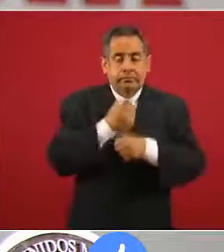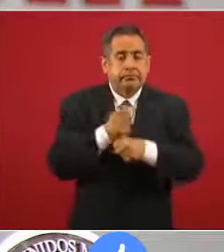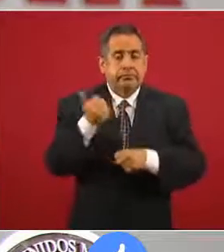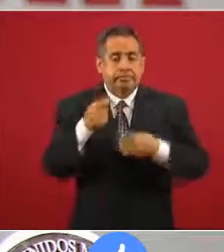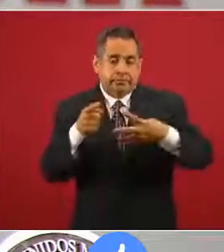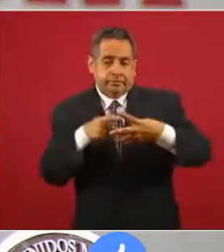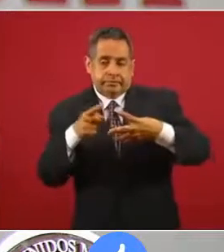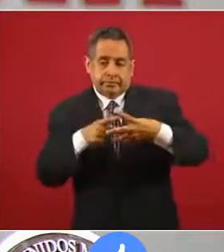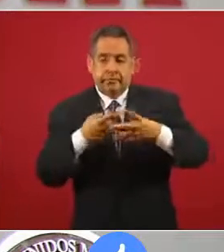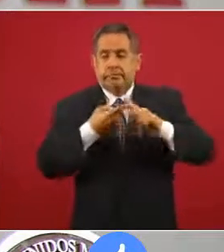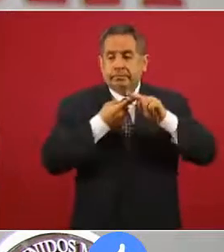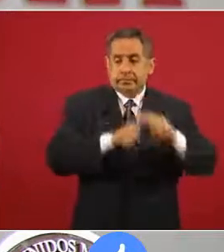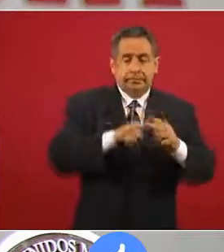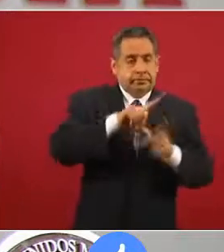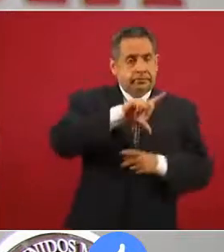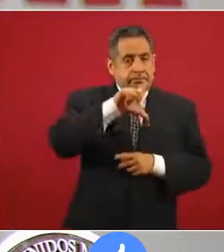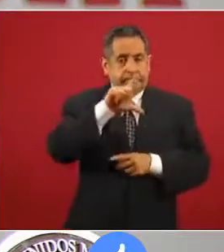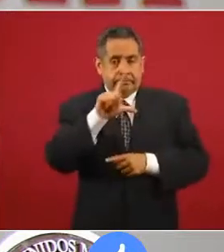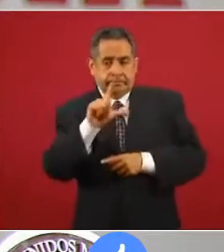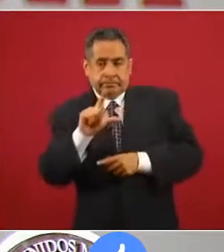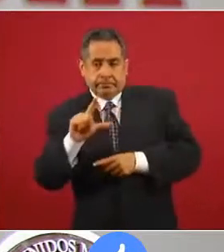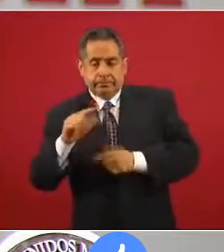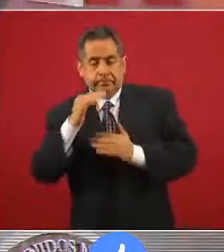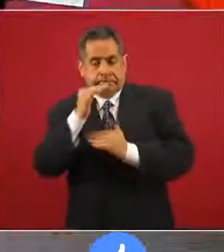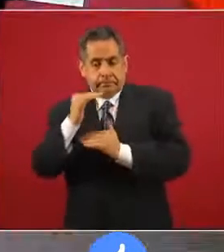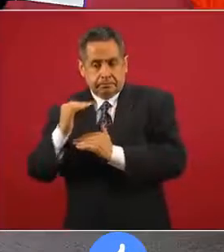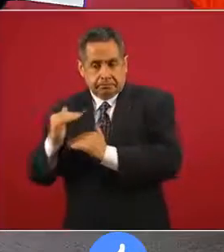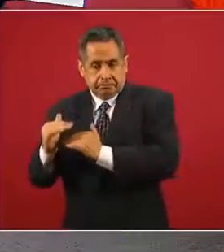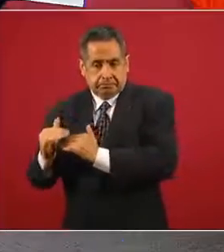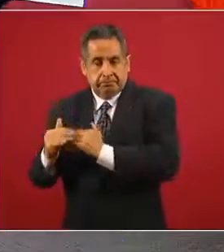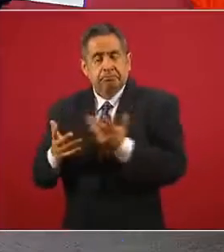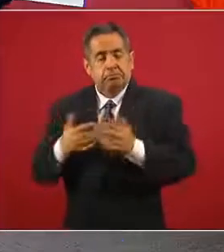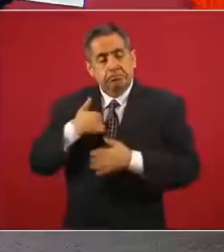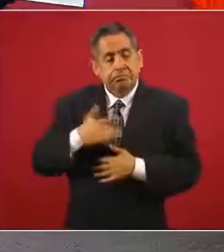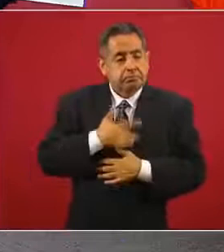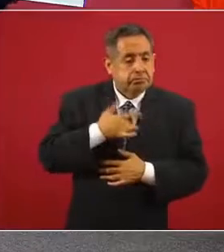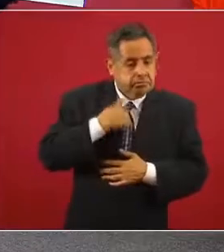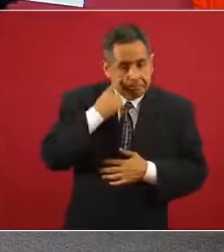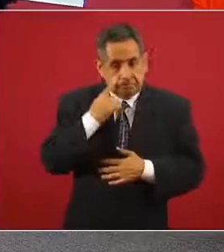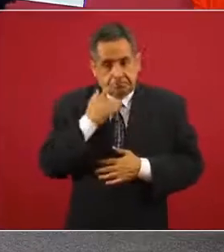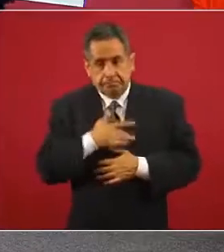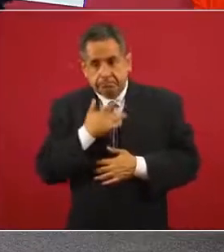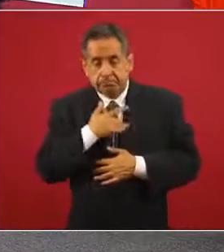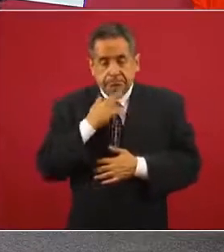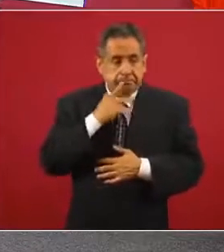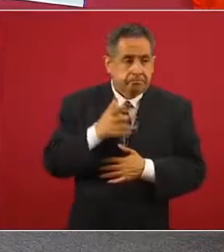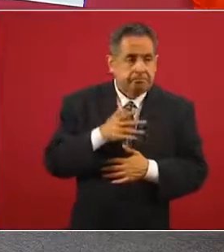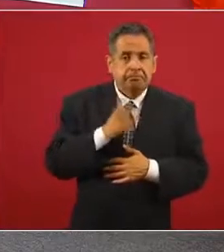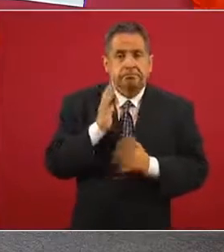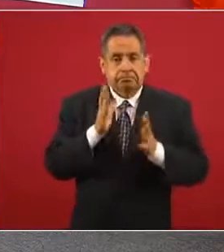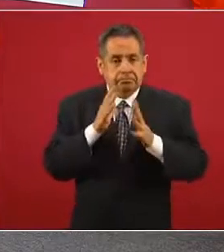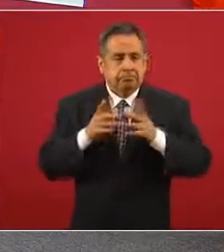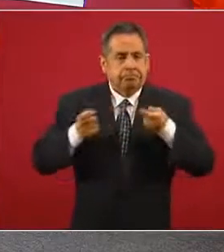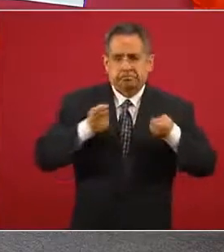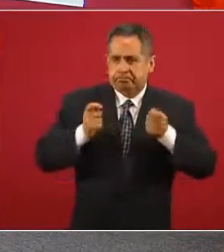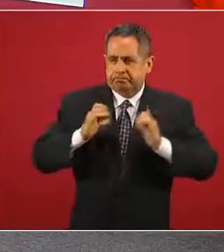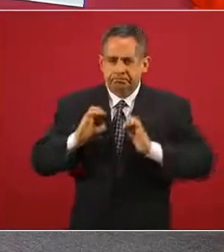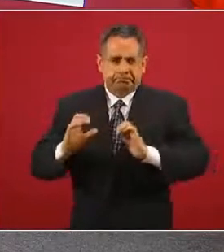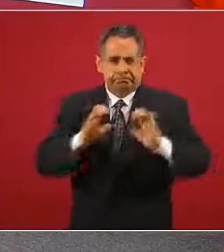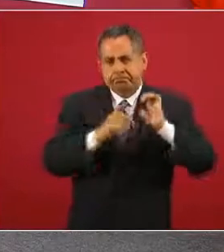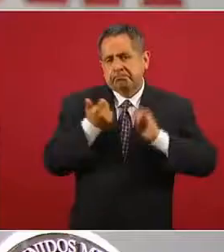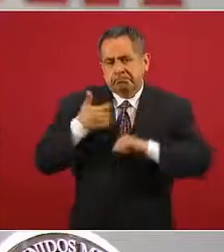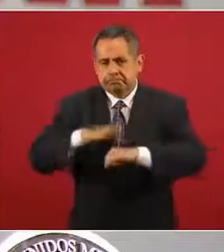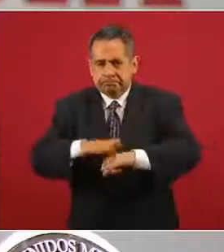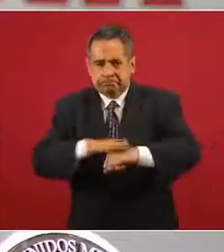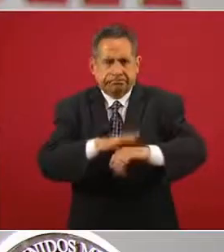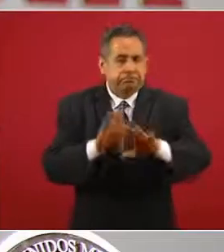a la baja. Y datos alentadores, datos estimulantes de que la epidemia está entrando en control, como ya se